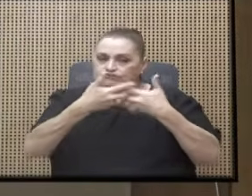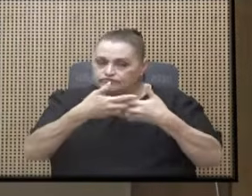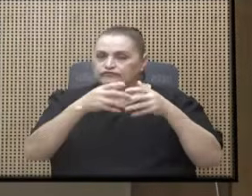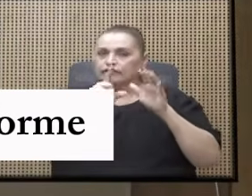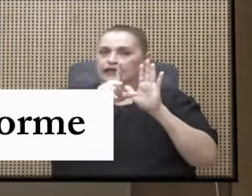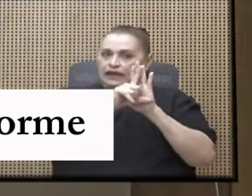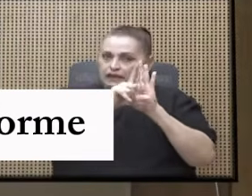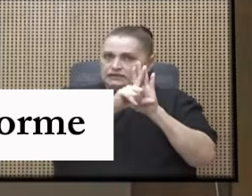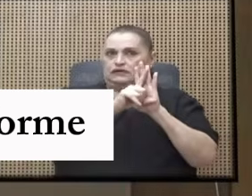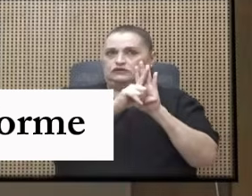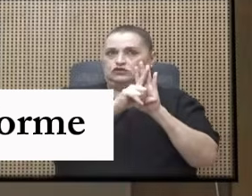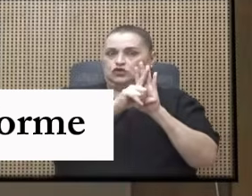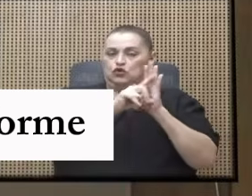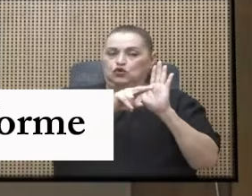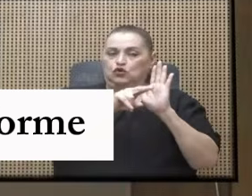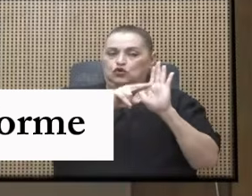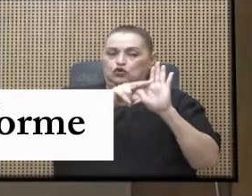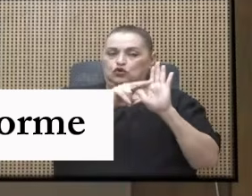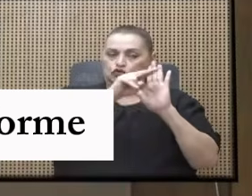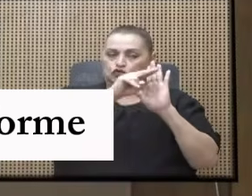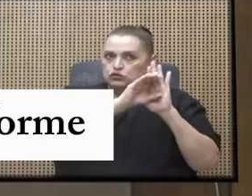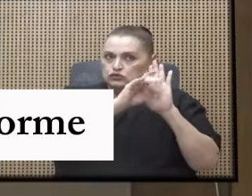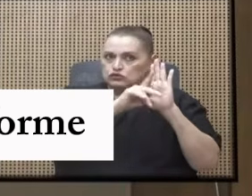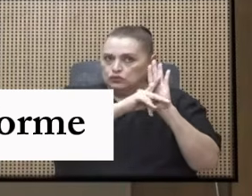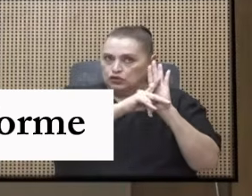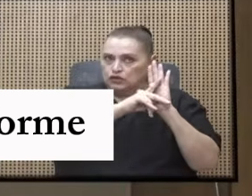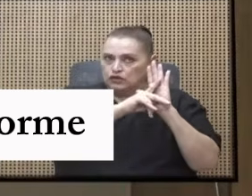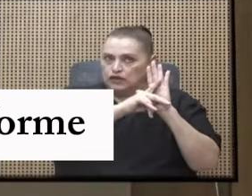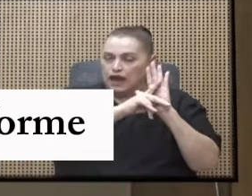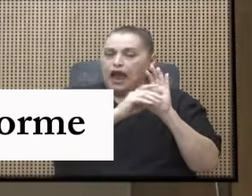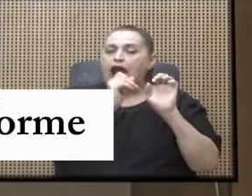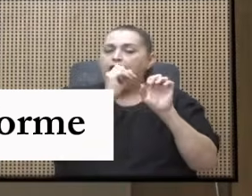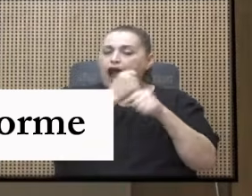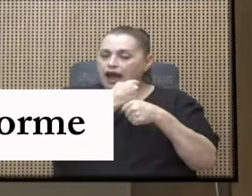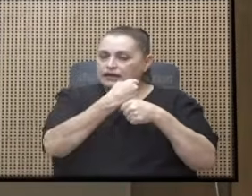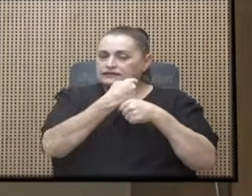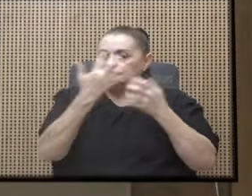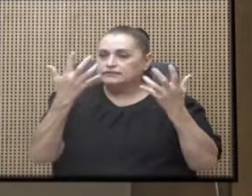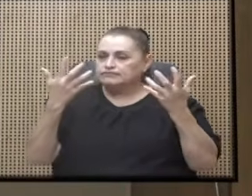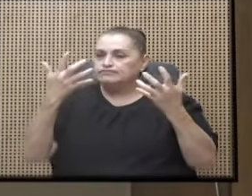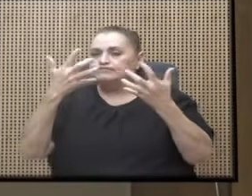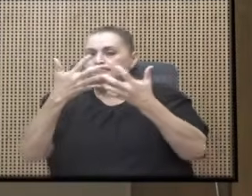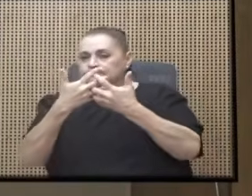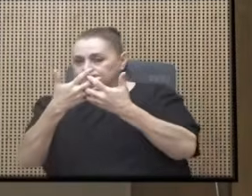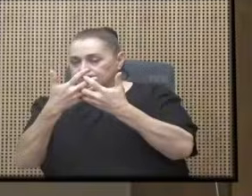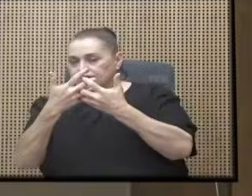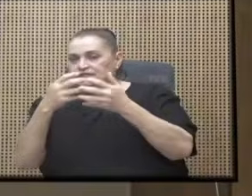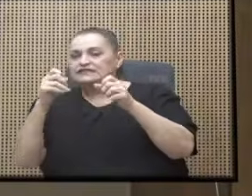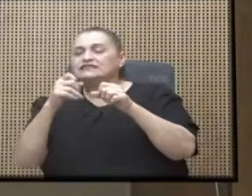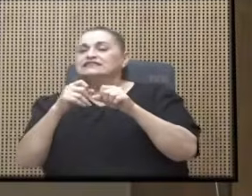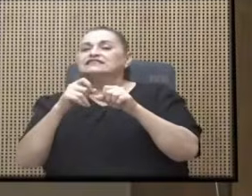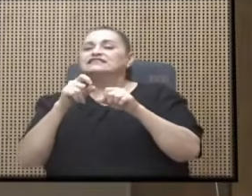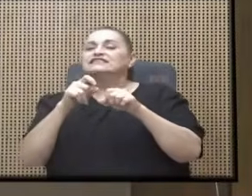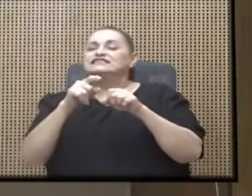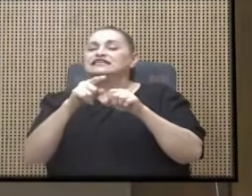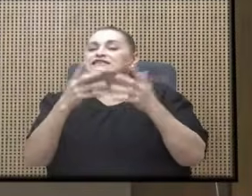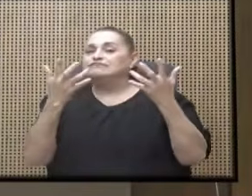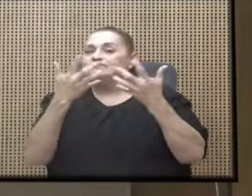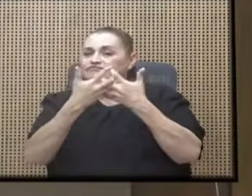legislación, la norma constitucional, para hacerla conforme consistente,